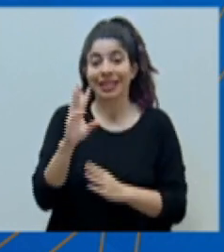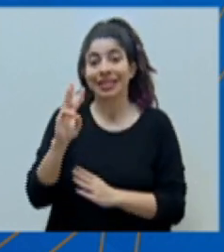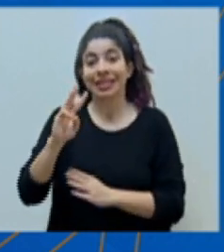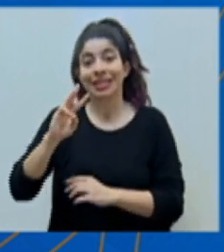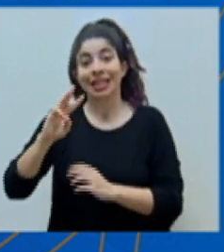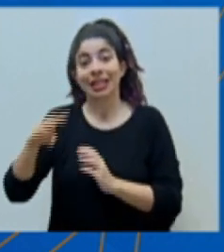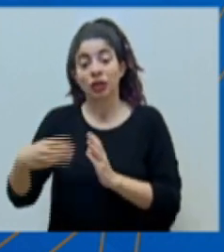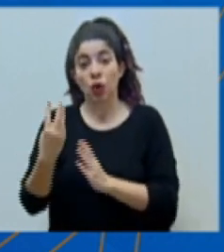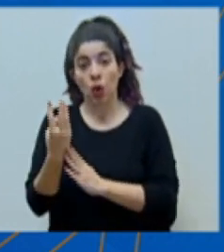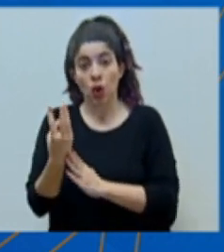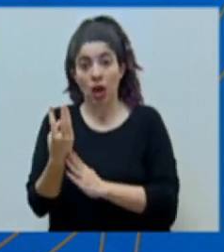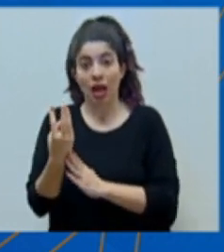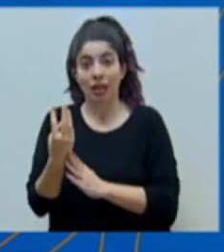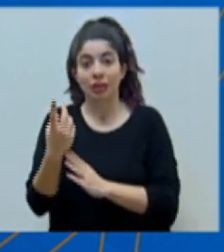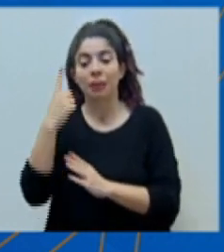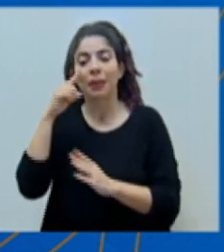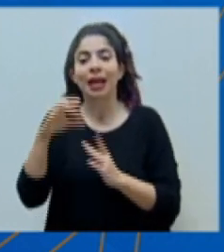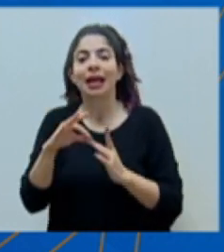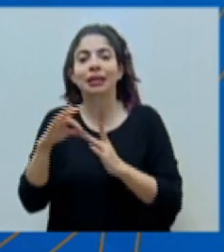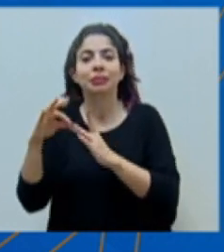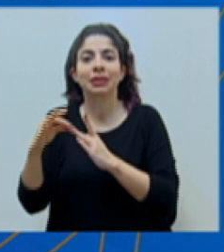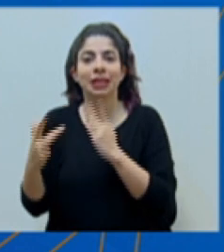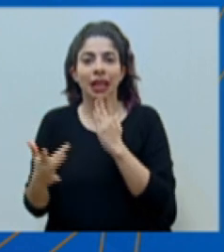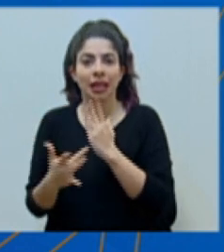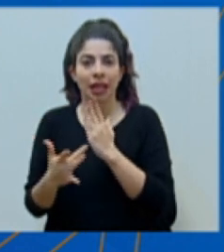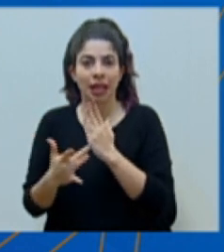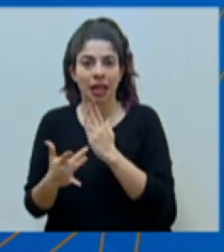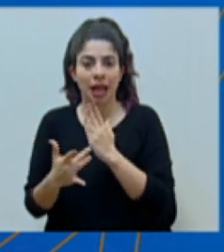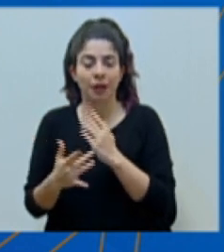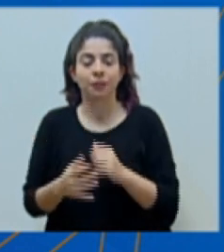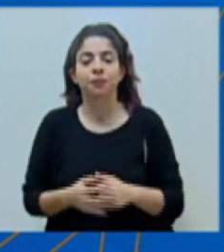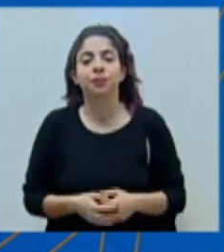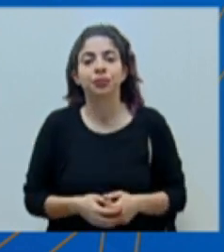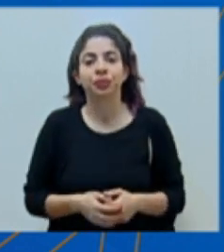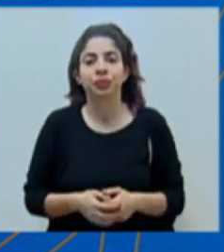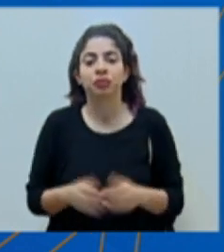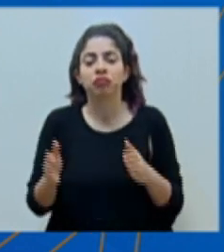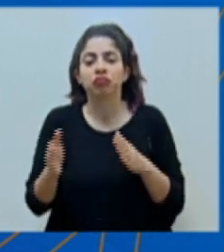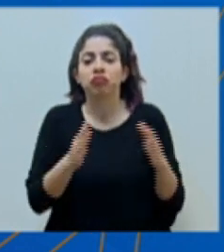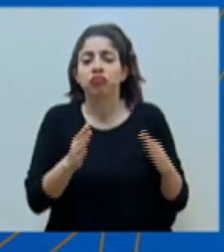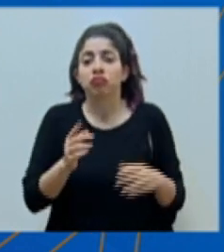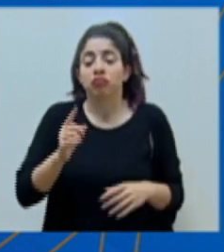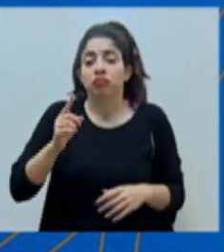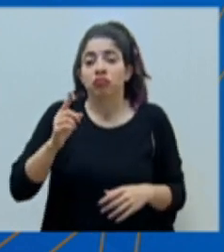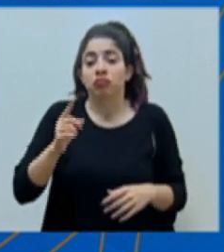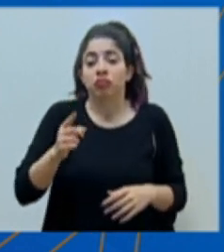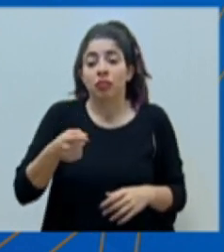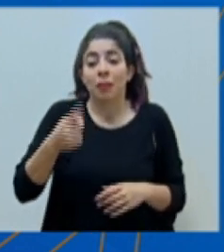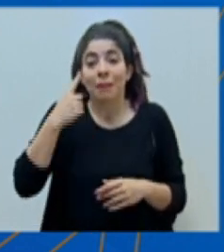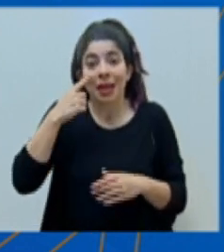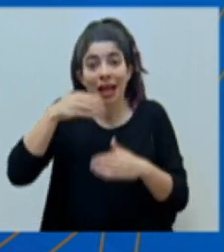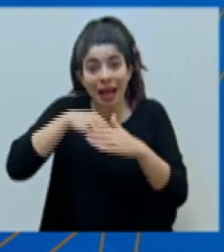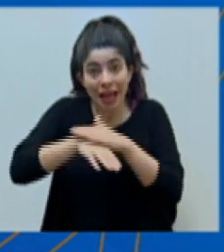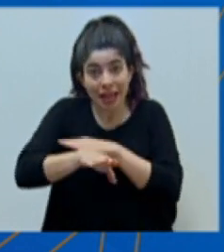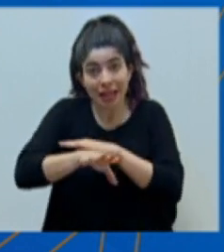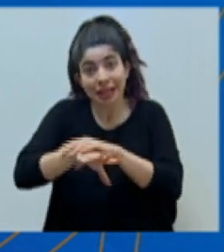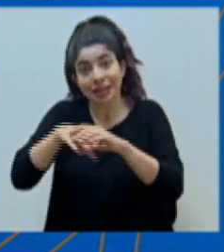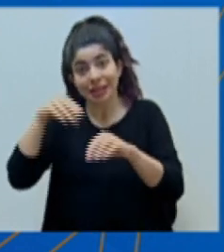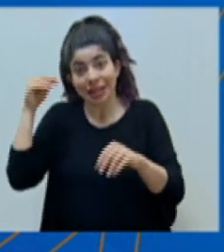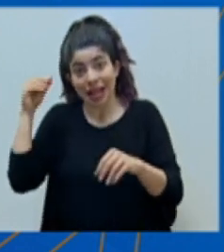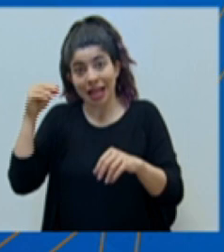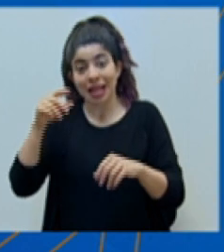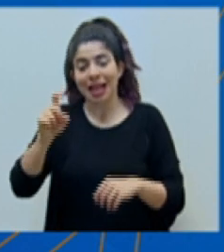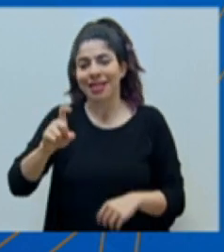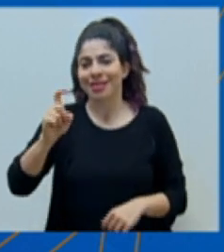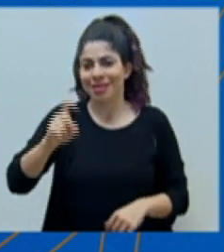horas diarias en las especialidades técnicas. Con respecto a las disposiciones de entrada y salida a los centros